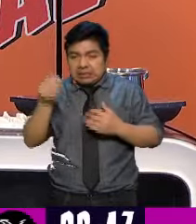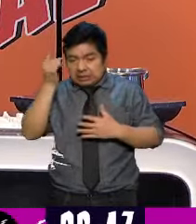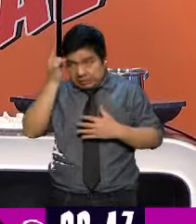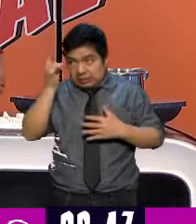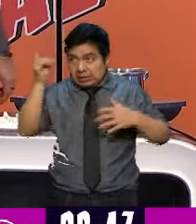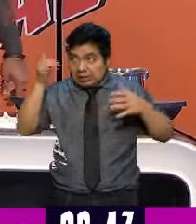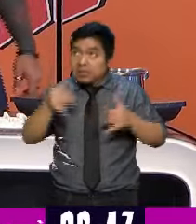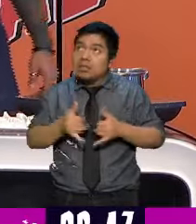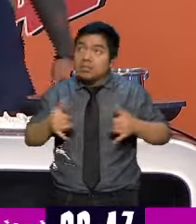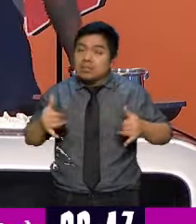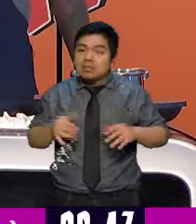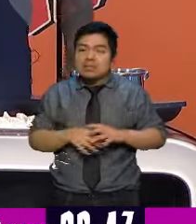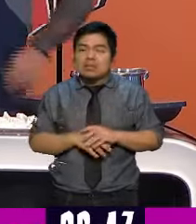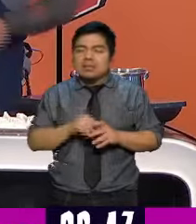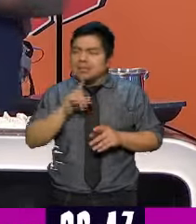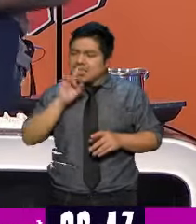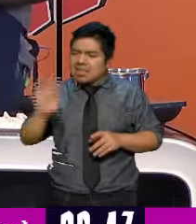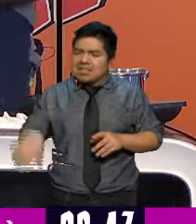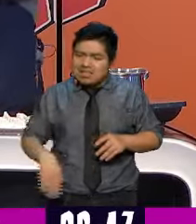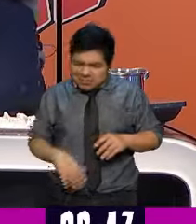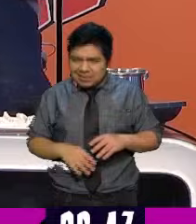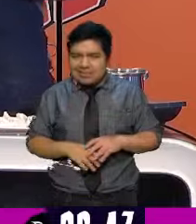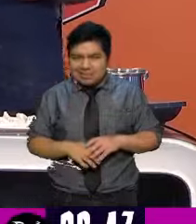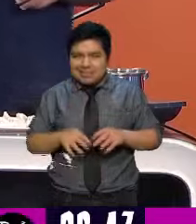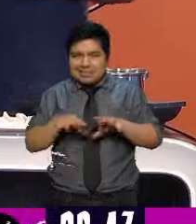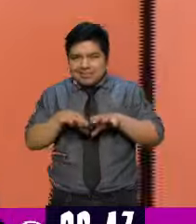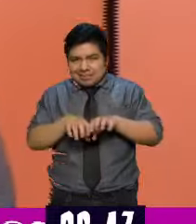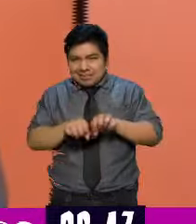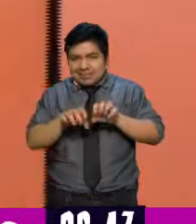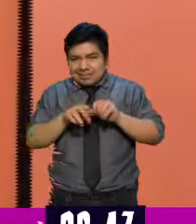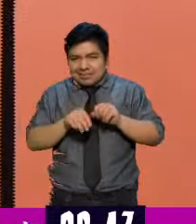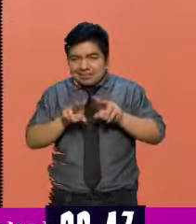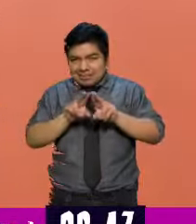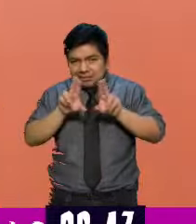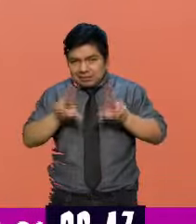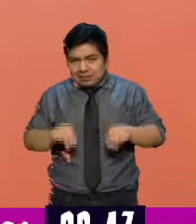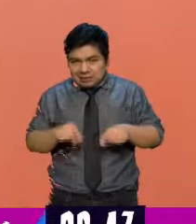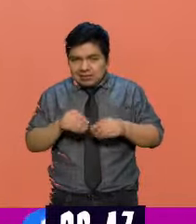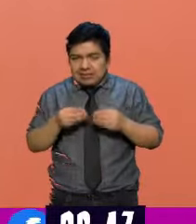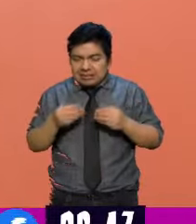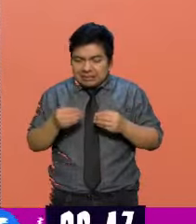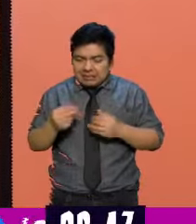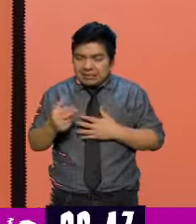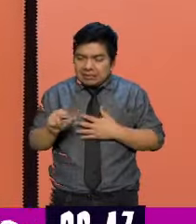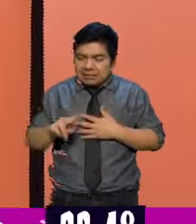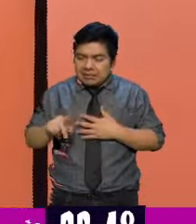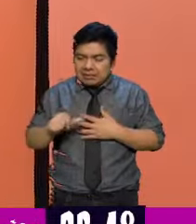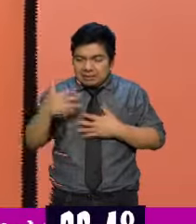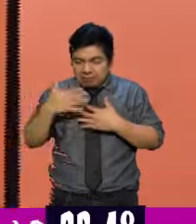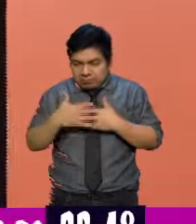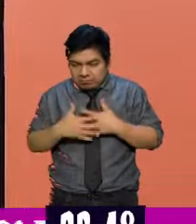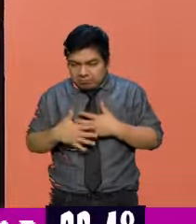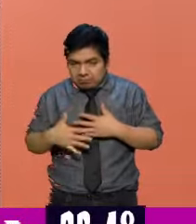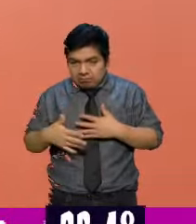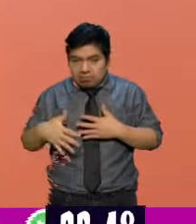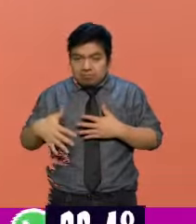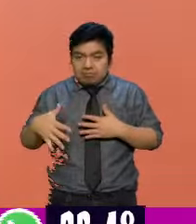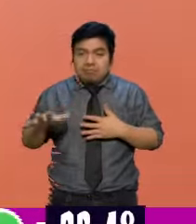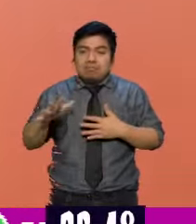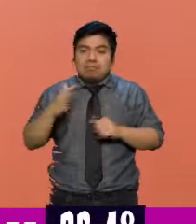gorditas, ahora ya las giosas son más. Y así tendríamos nuestra masa. La pueden congelar, le ponen mucha harina para que no se pegue y les dura años.